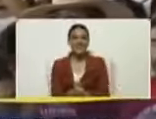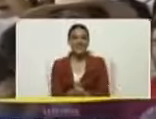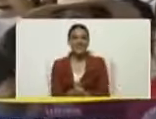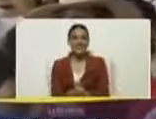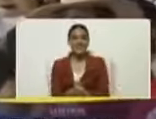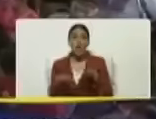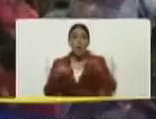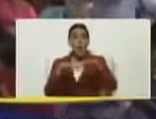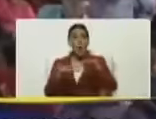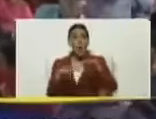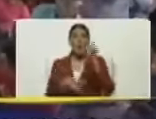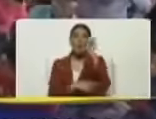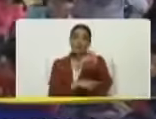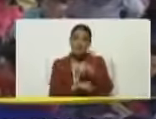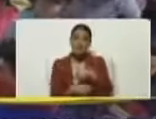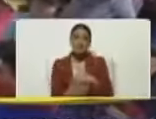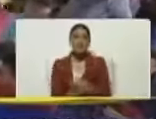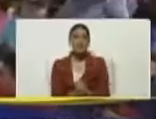Cojede.